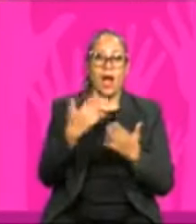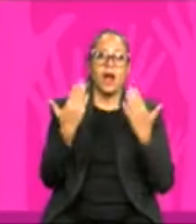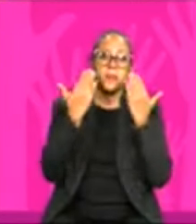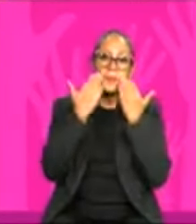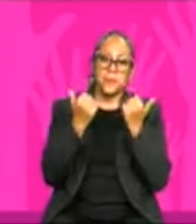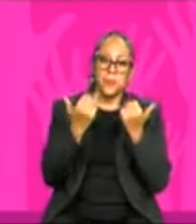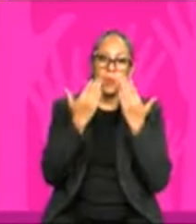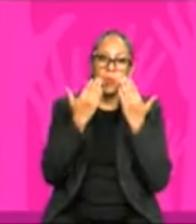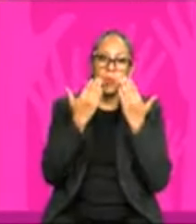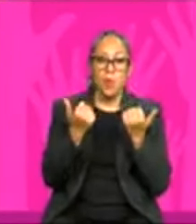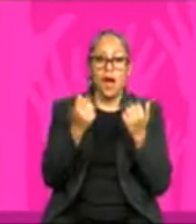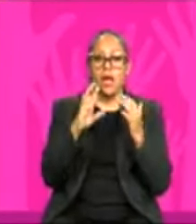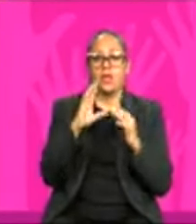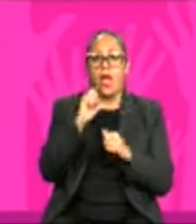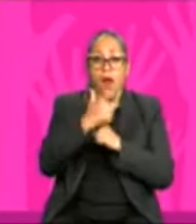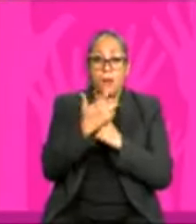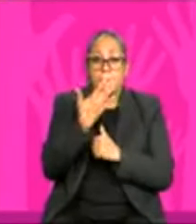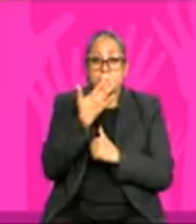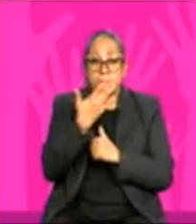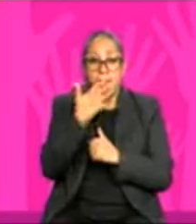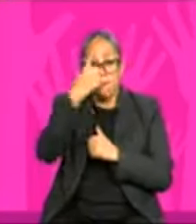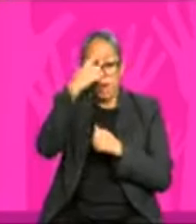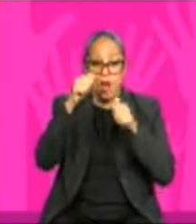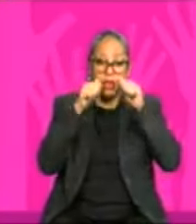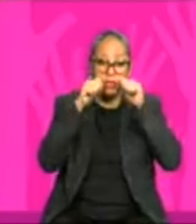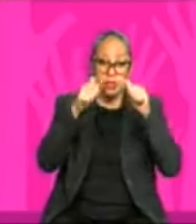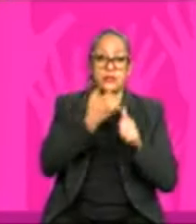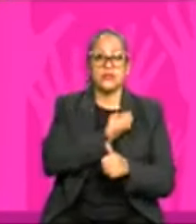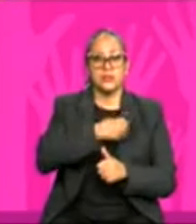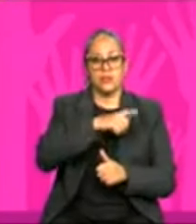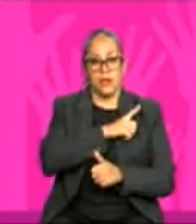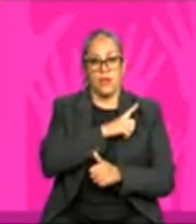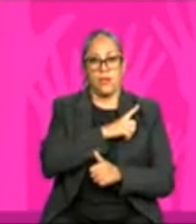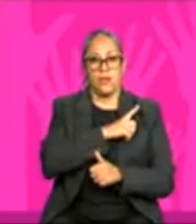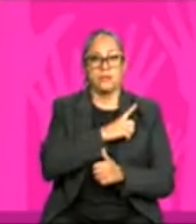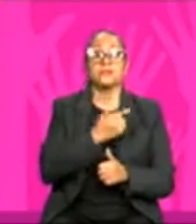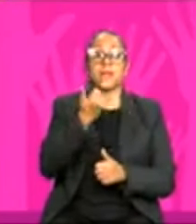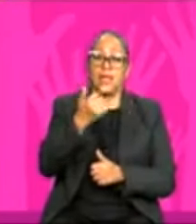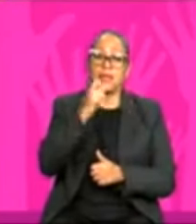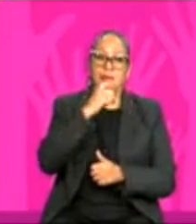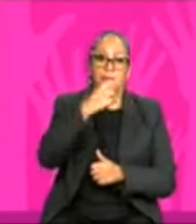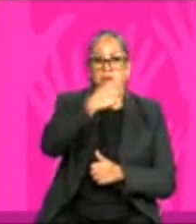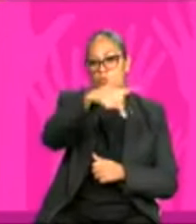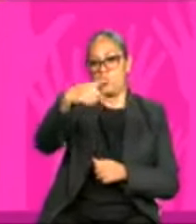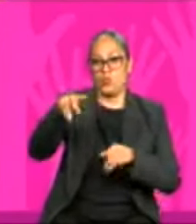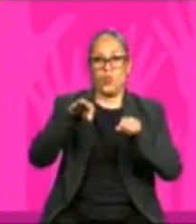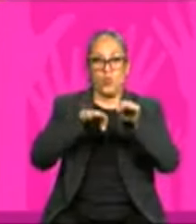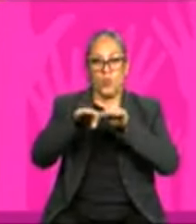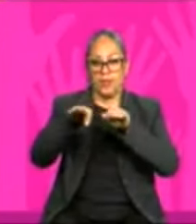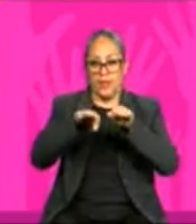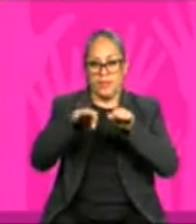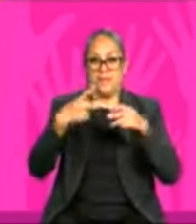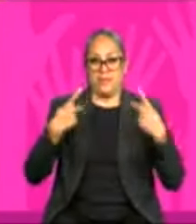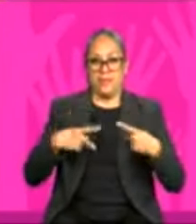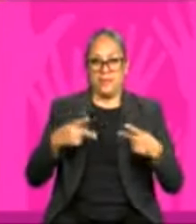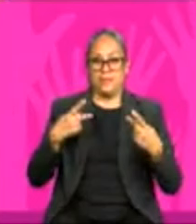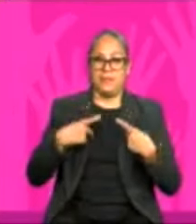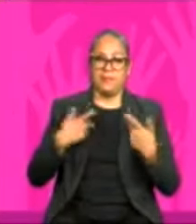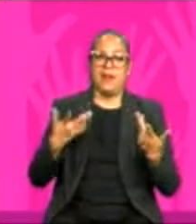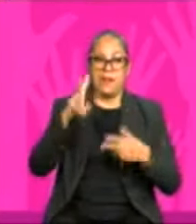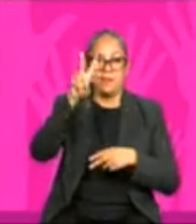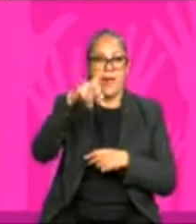condiciones para la atención de la salud, además de las condiciones laborales precarias del personal.